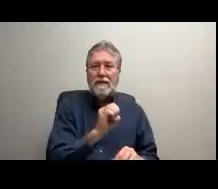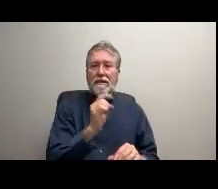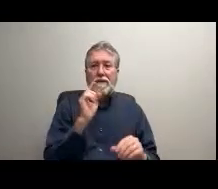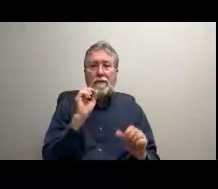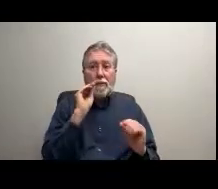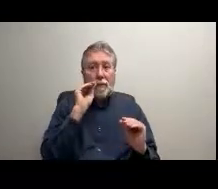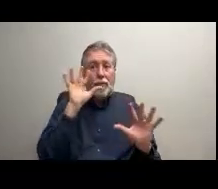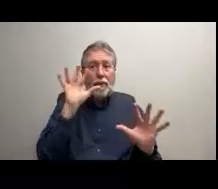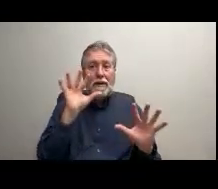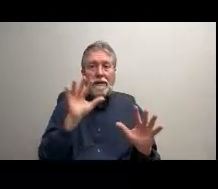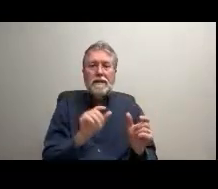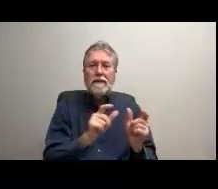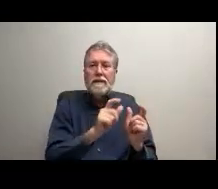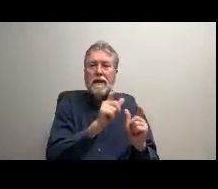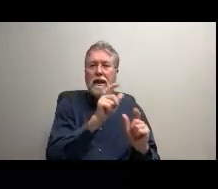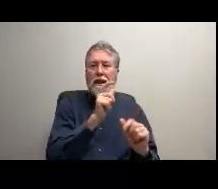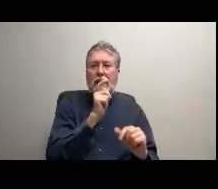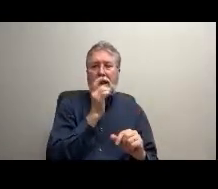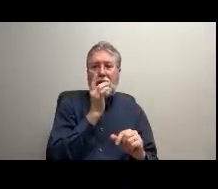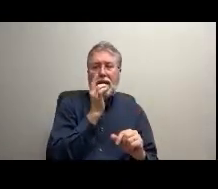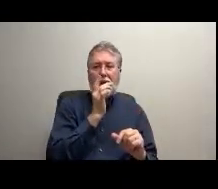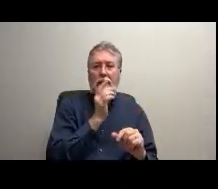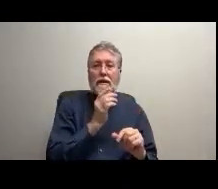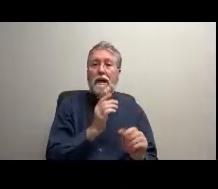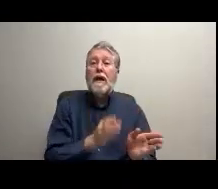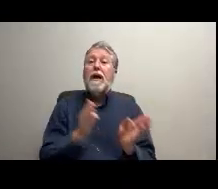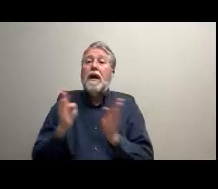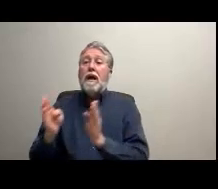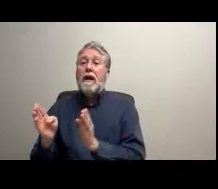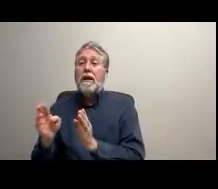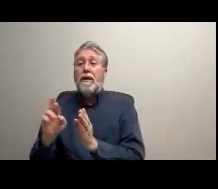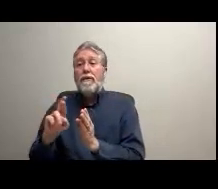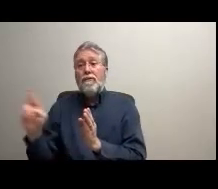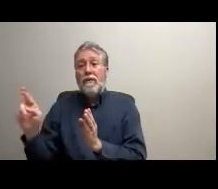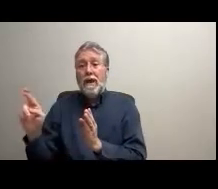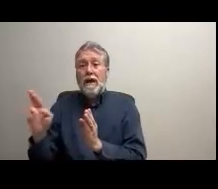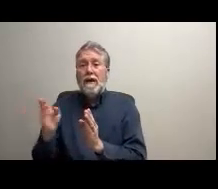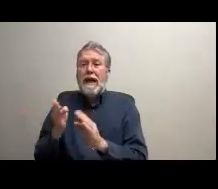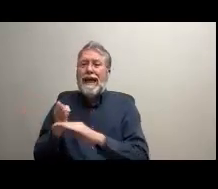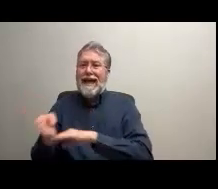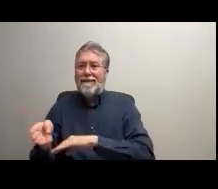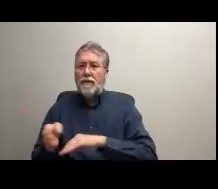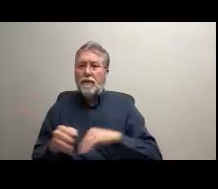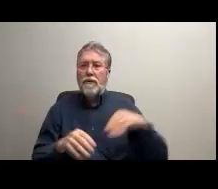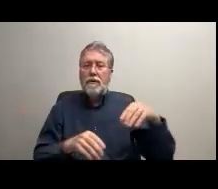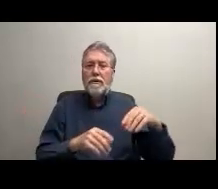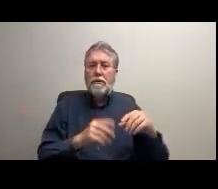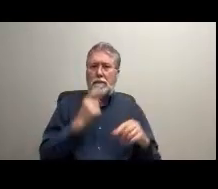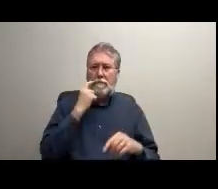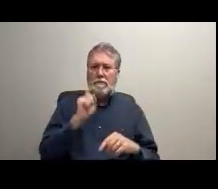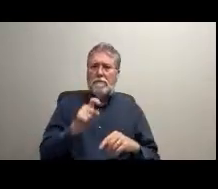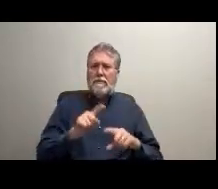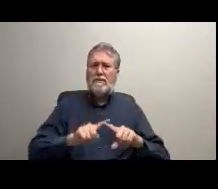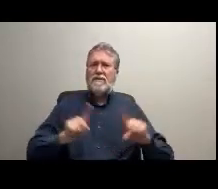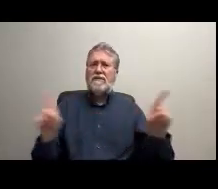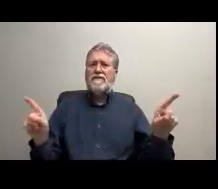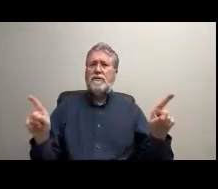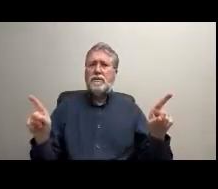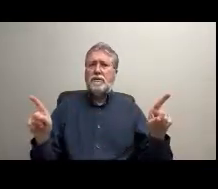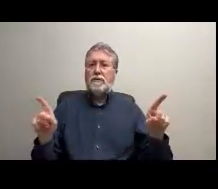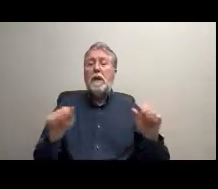la derecha la luminosidad media después. Podemos ver un gran cambio aquí, lo que podría ser indicativo de apagones en el